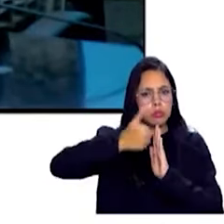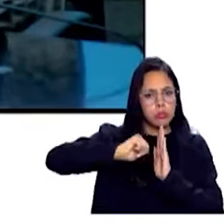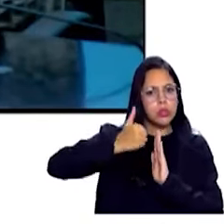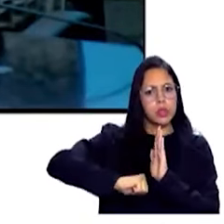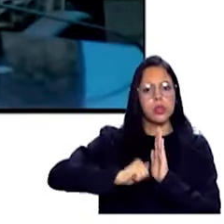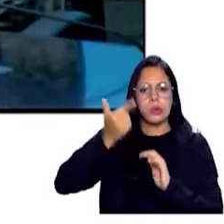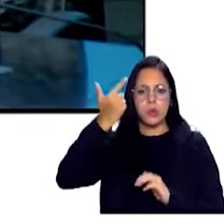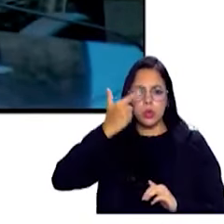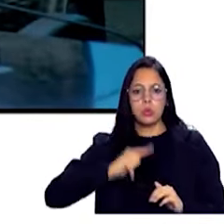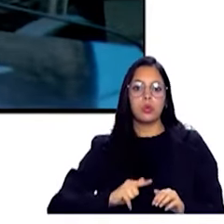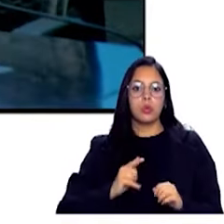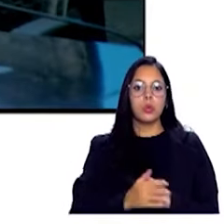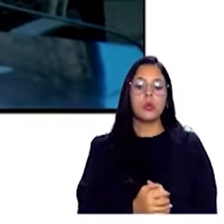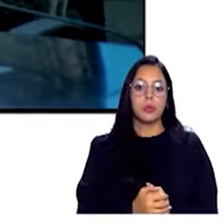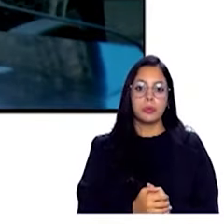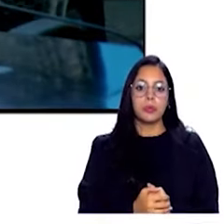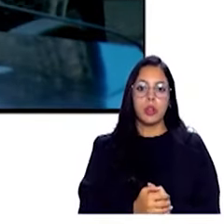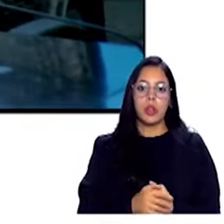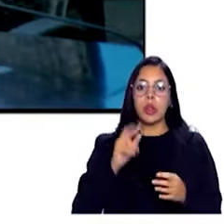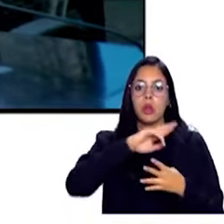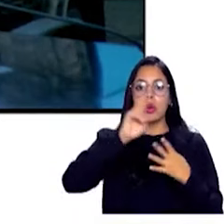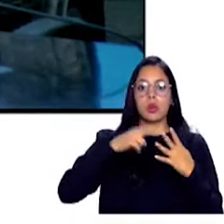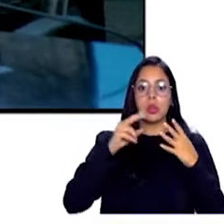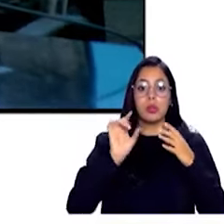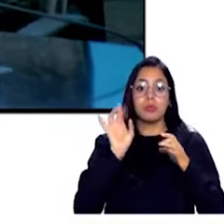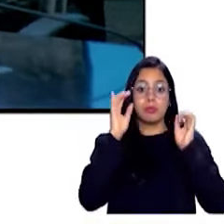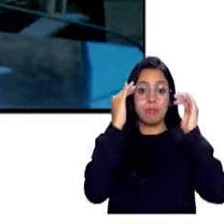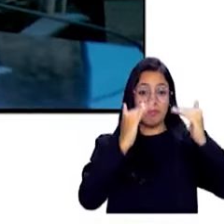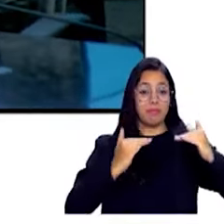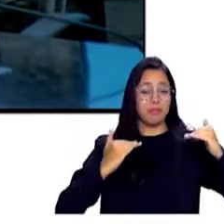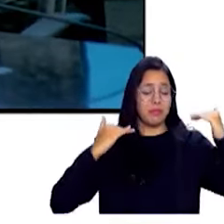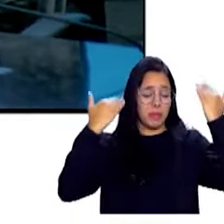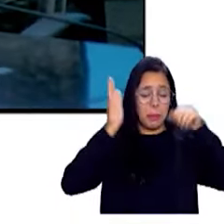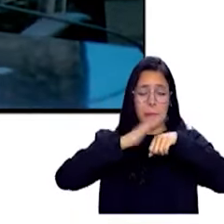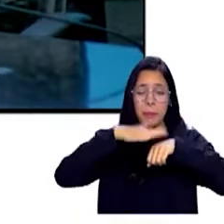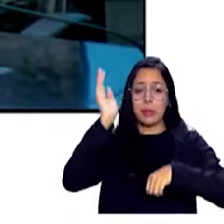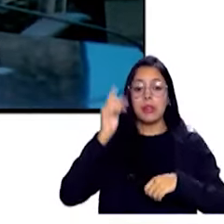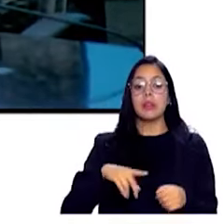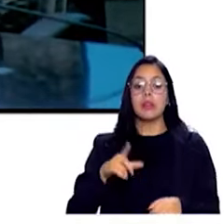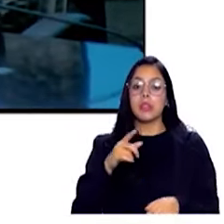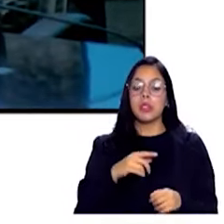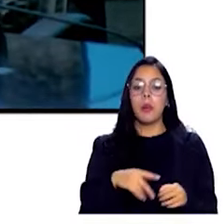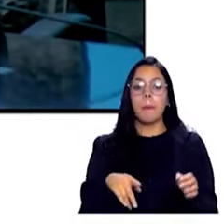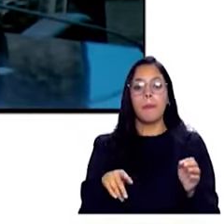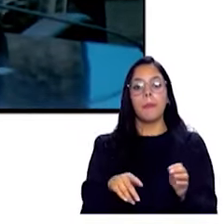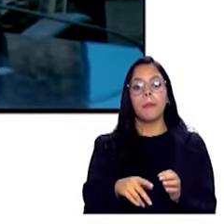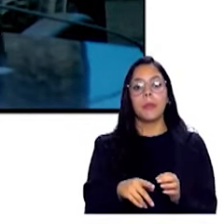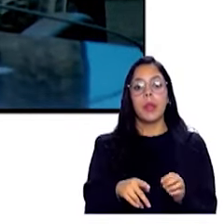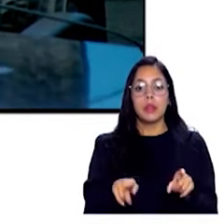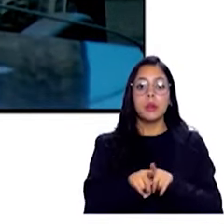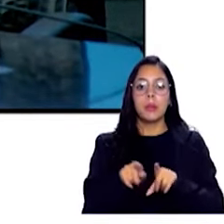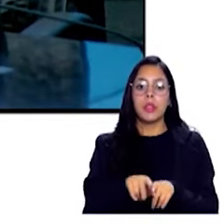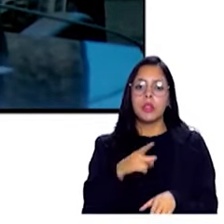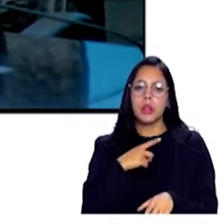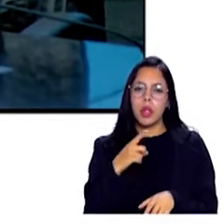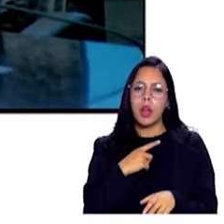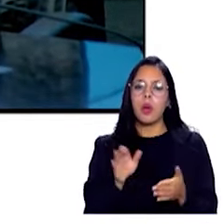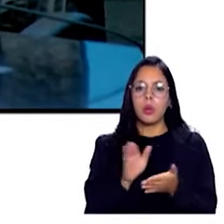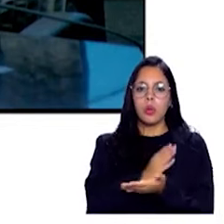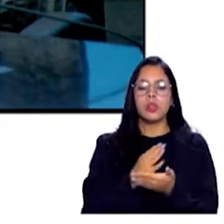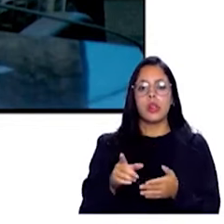extraordinario todavía que el recurso de casación y solo va referido aquellas resoluciones que se están ejecutando Y que Son